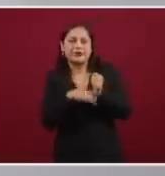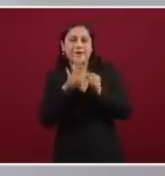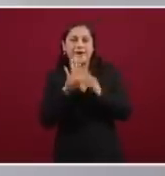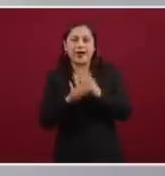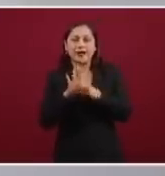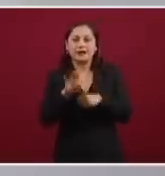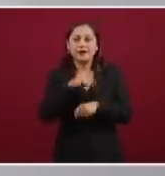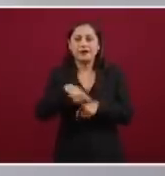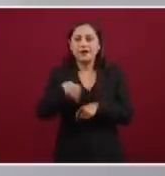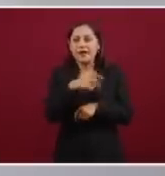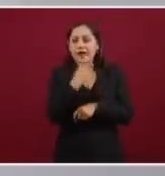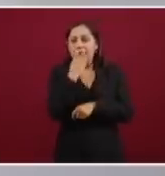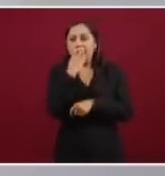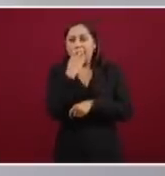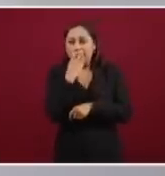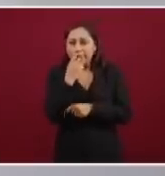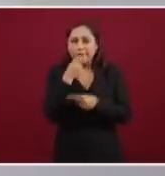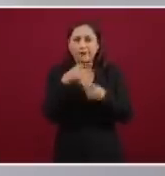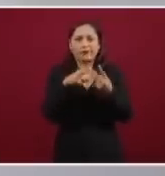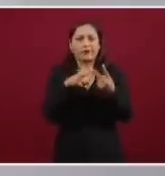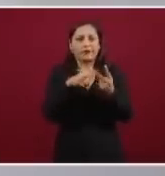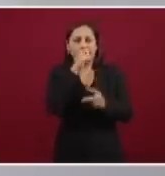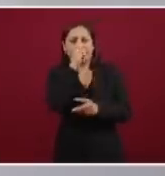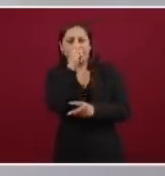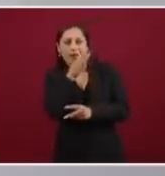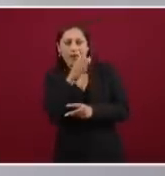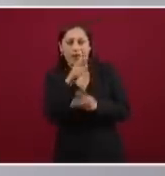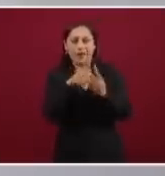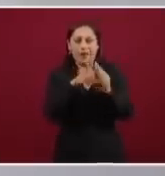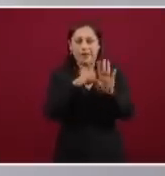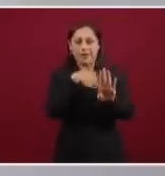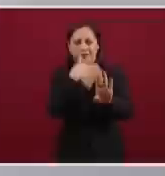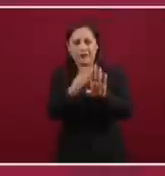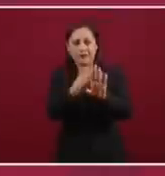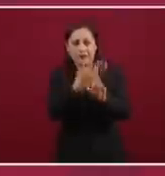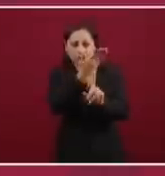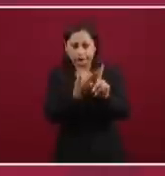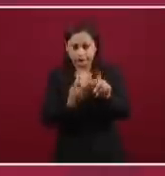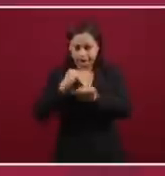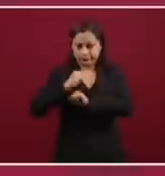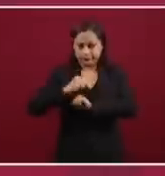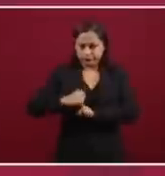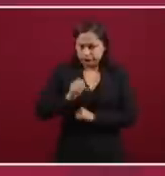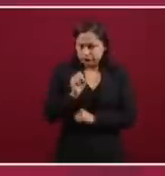busque humillar, ¿no?, a una autoridad.